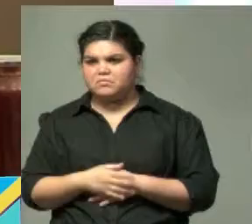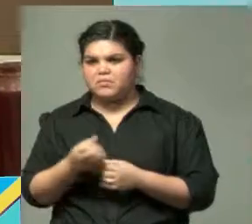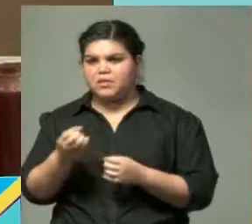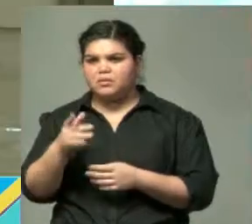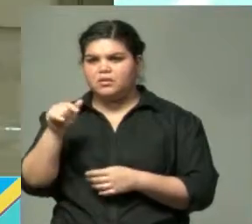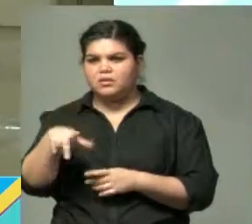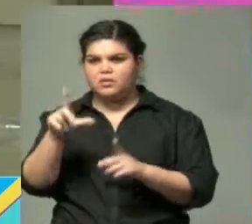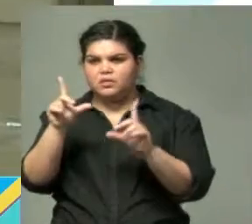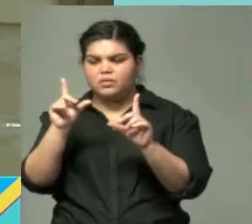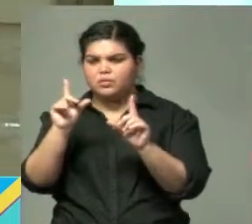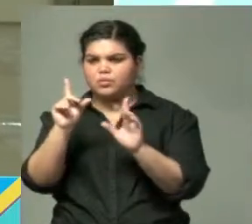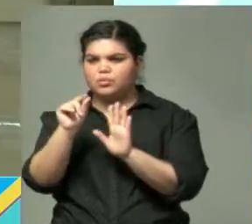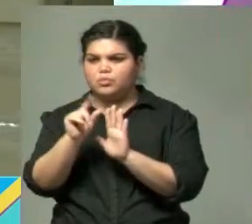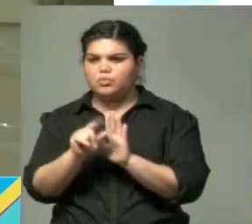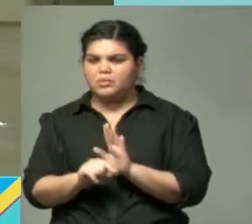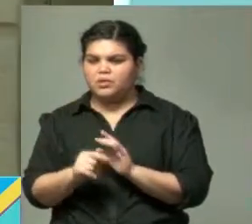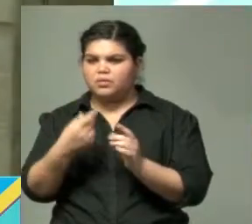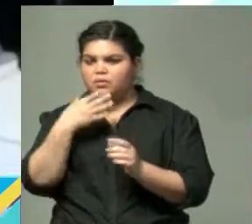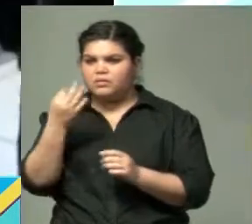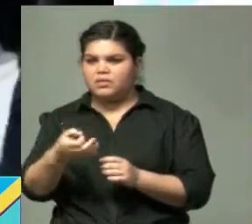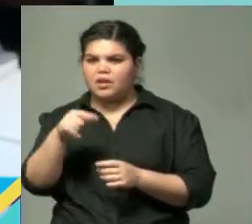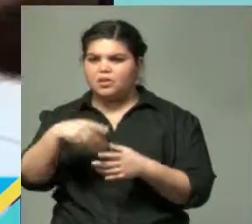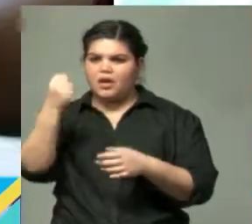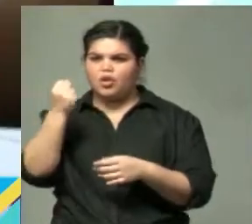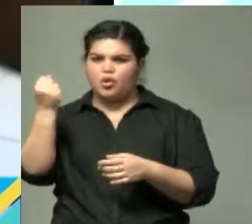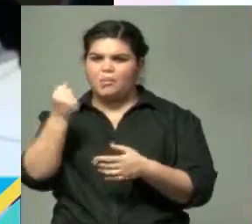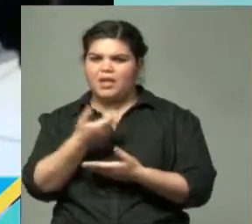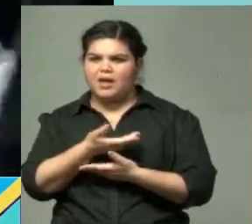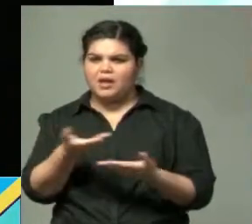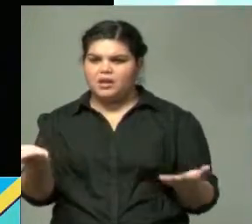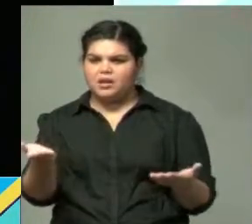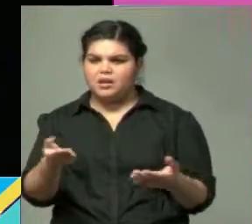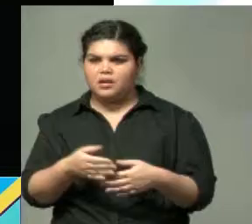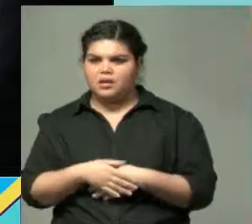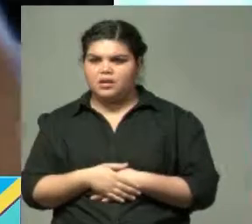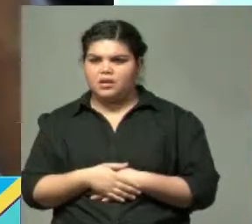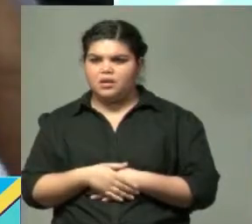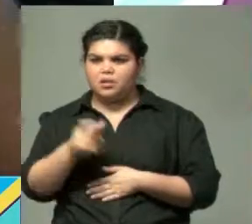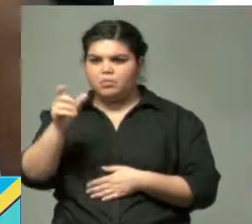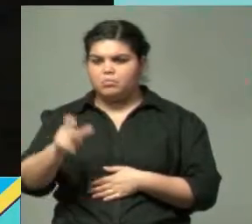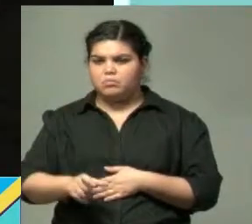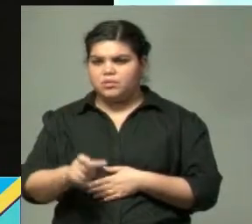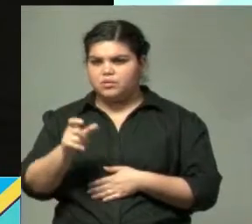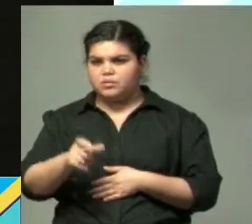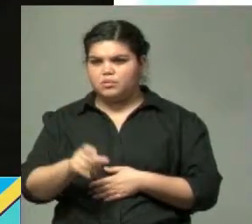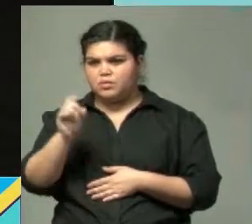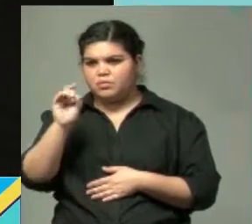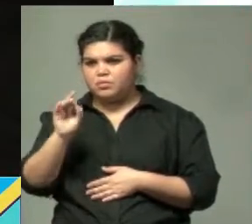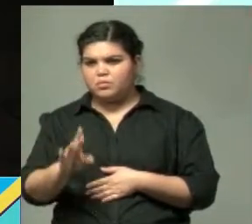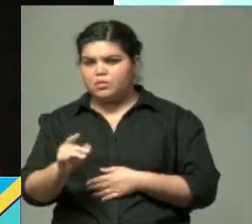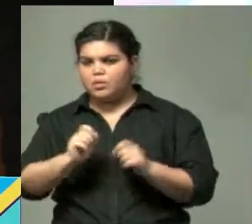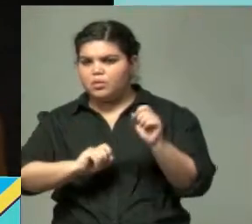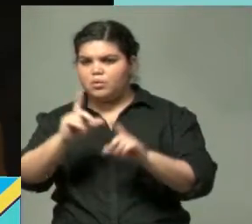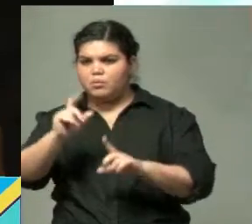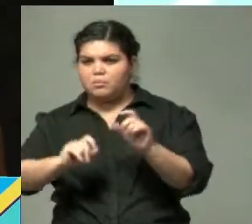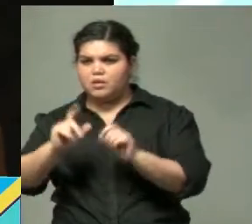de números que en una economía macro, o sea, vista de afuera, traemos a una persona de afuera que nada más lee los indicadores, es